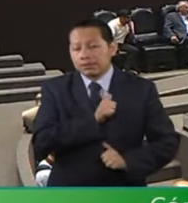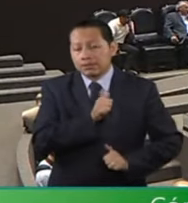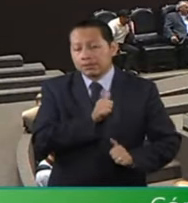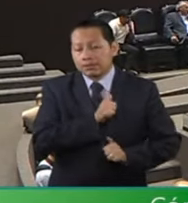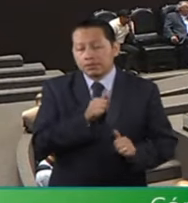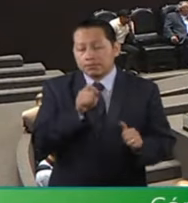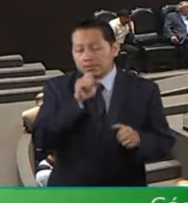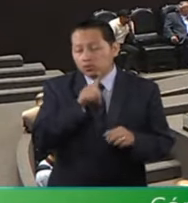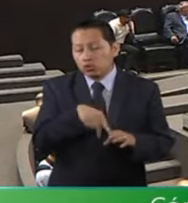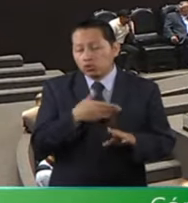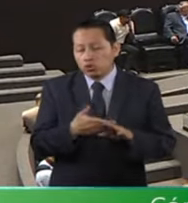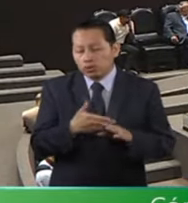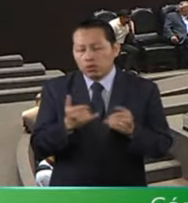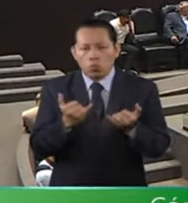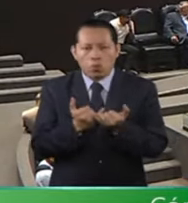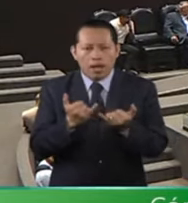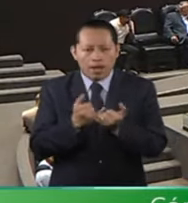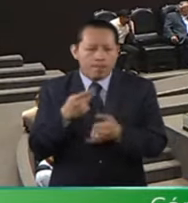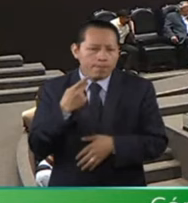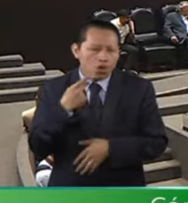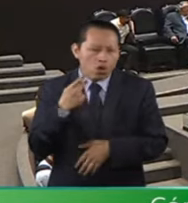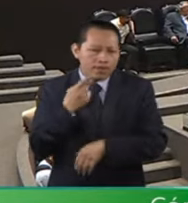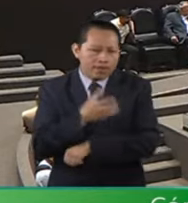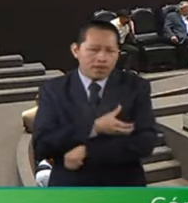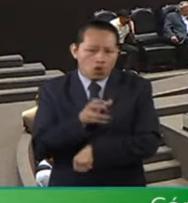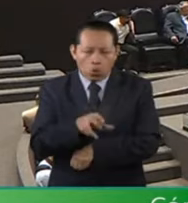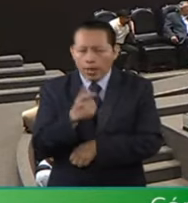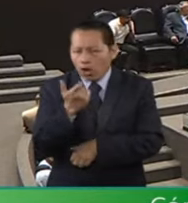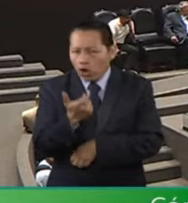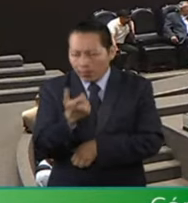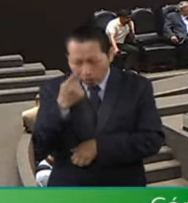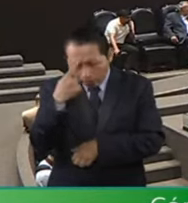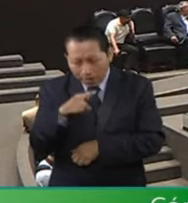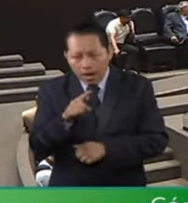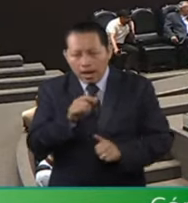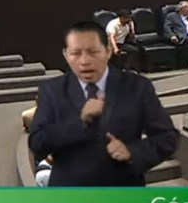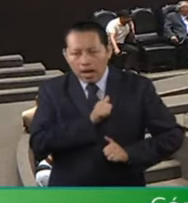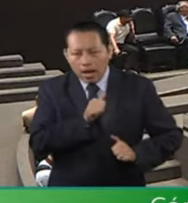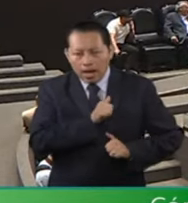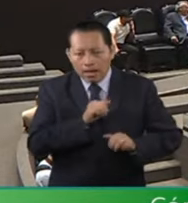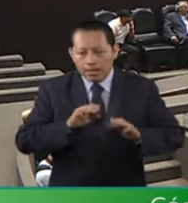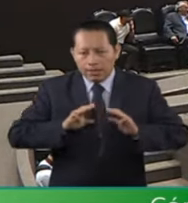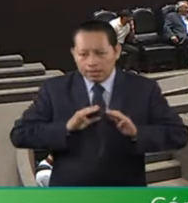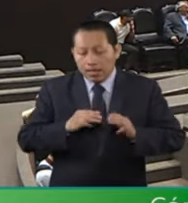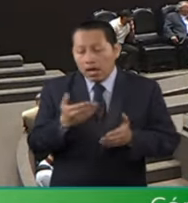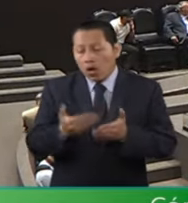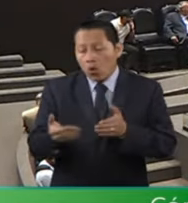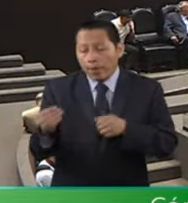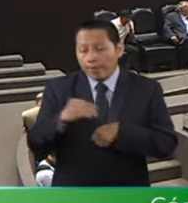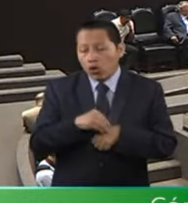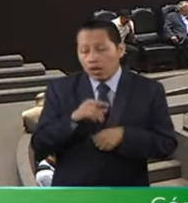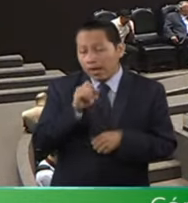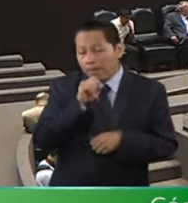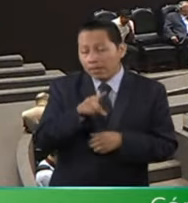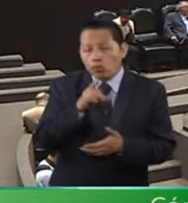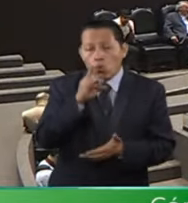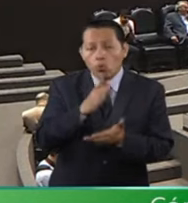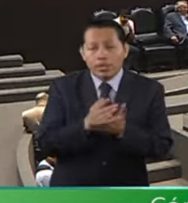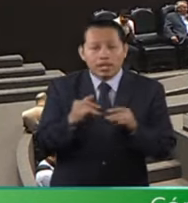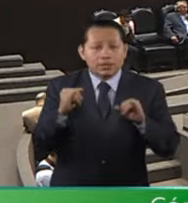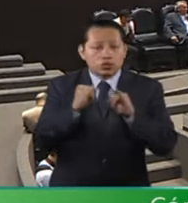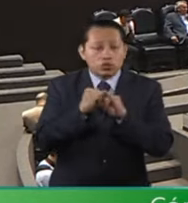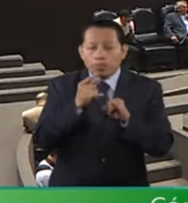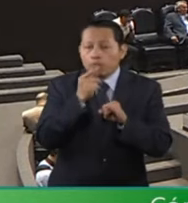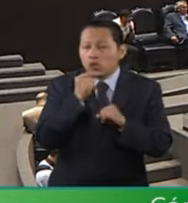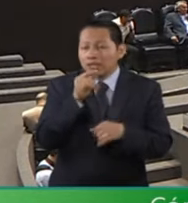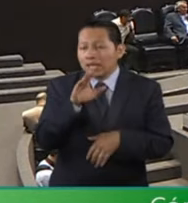seguridad y el empoderamiento político y económico de las Fuerzas Armadas, que ahora incluyen a la única institución